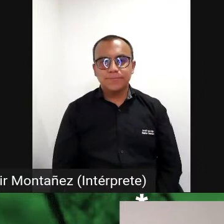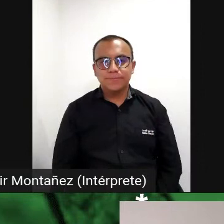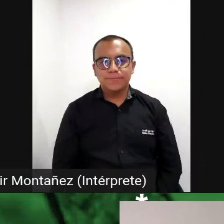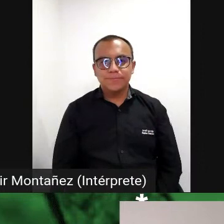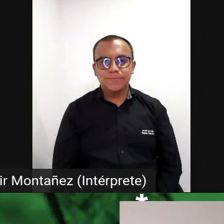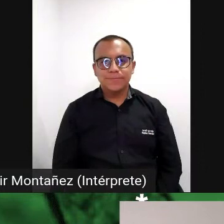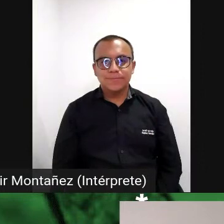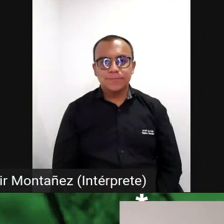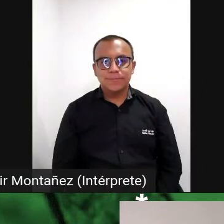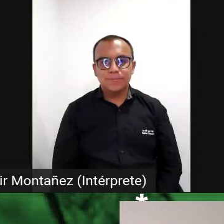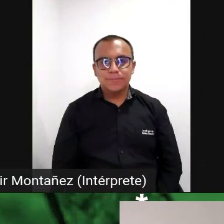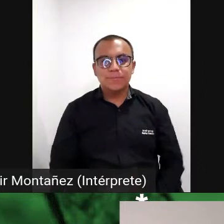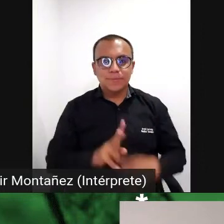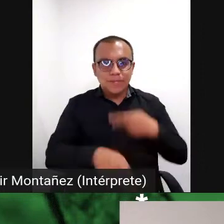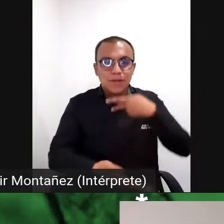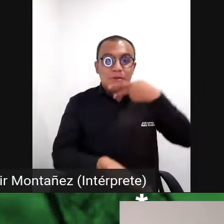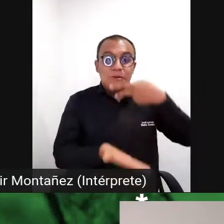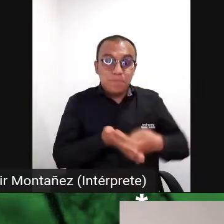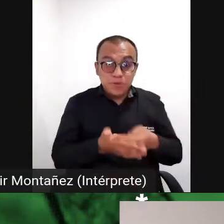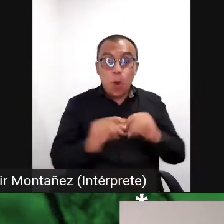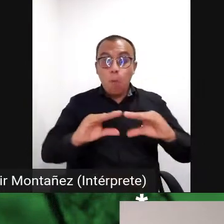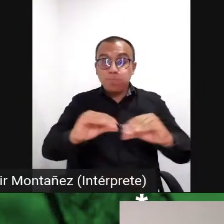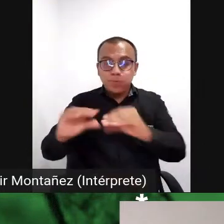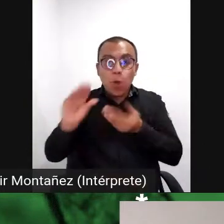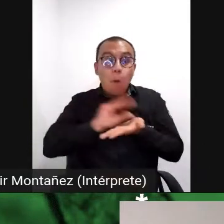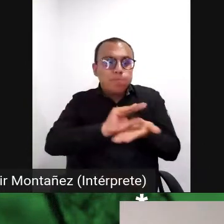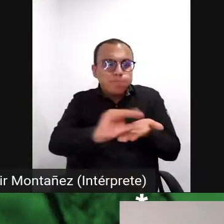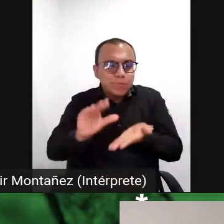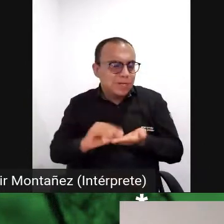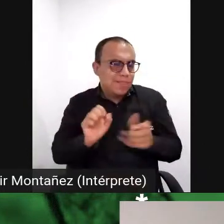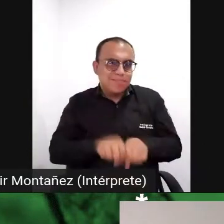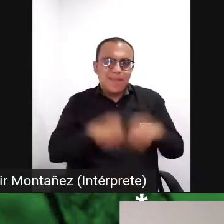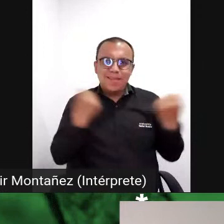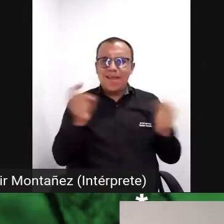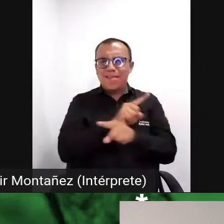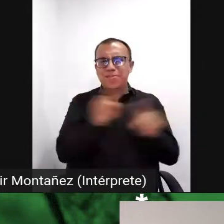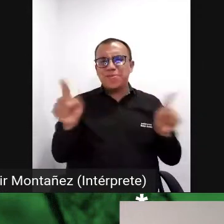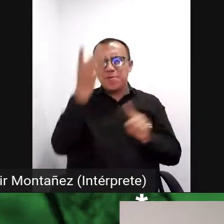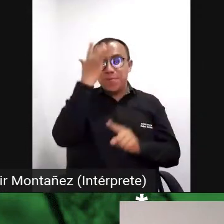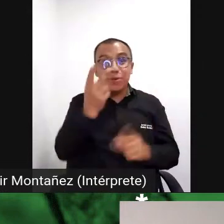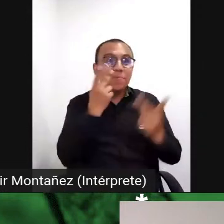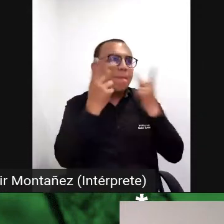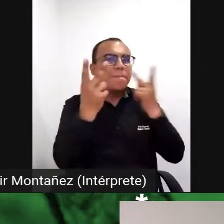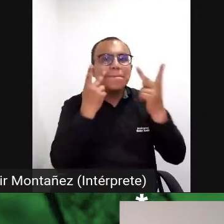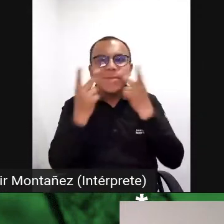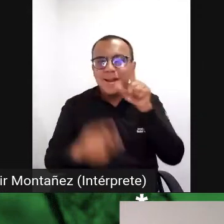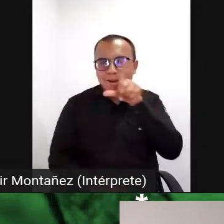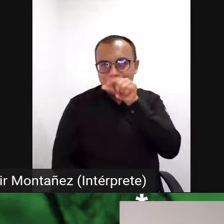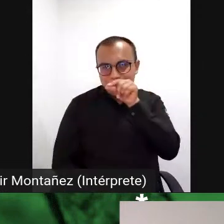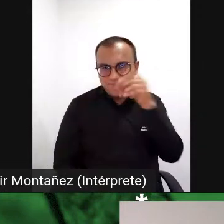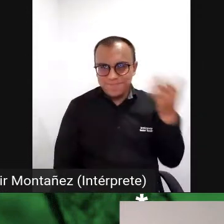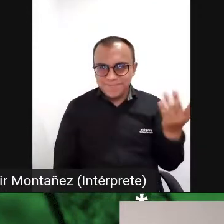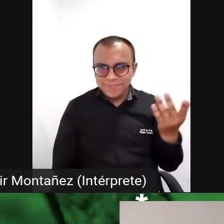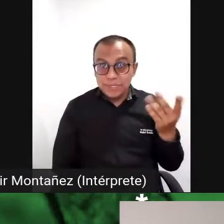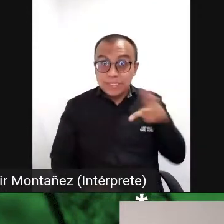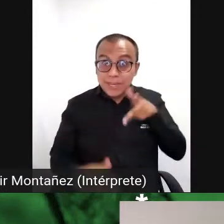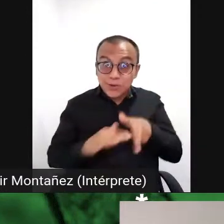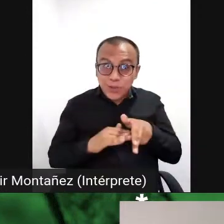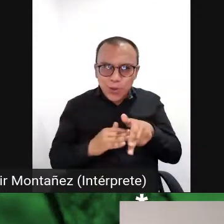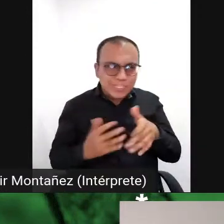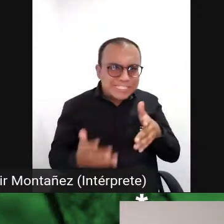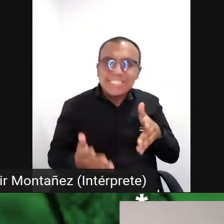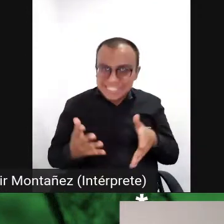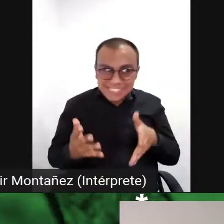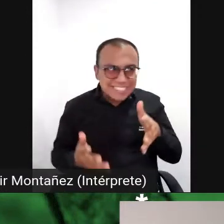Se caía entre un charco, entre el humedal, no le pasara nada por estar mirando los pájaros. ¿Se cortó? Ahí está otra vez. ¿Yendo?